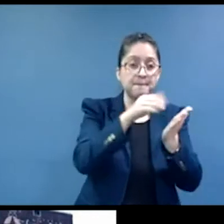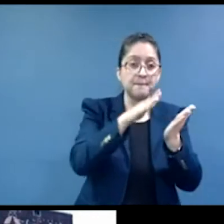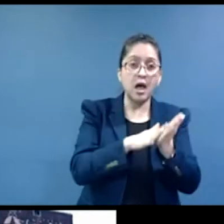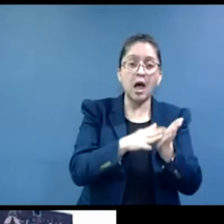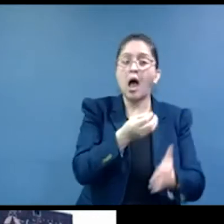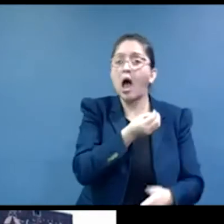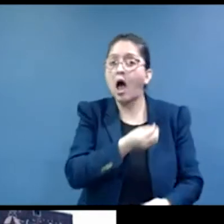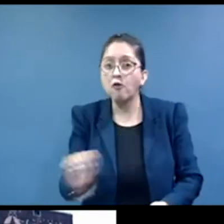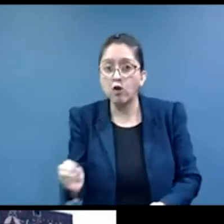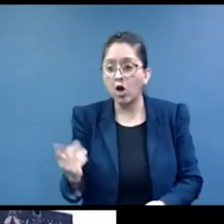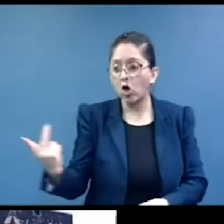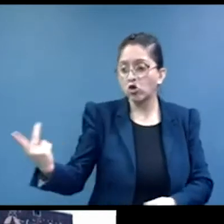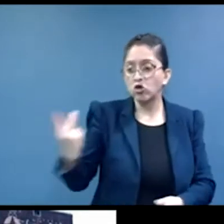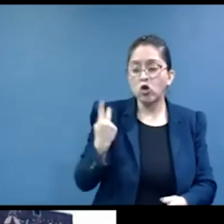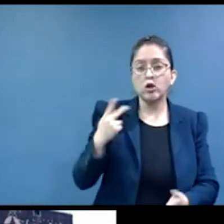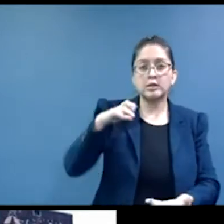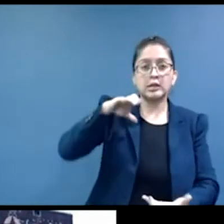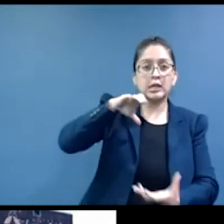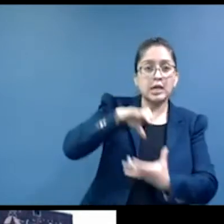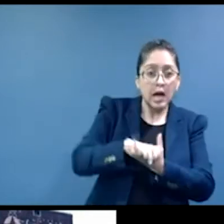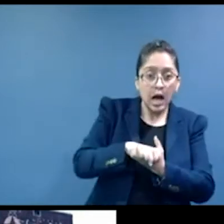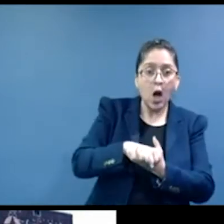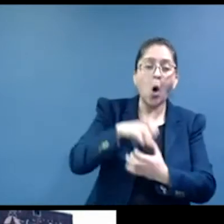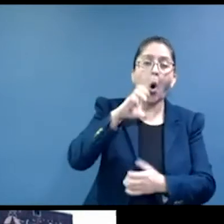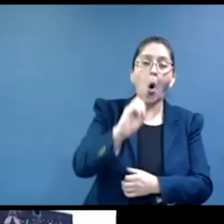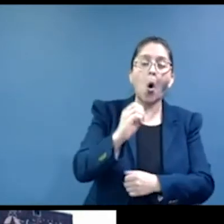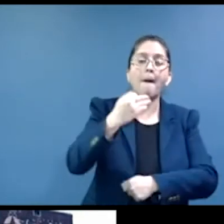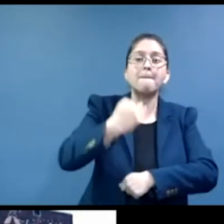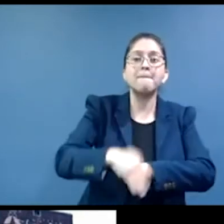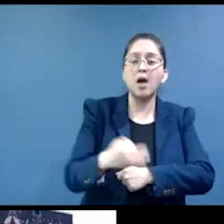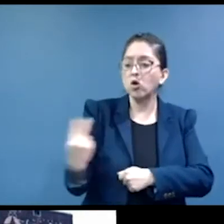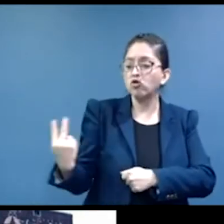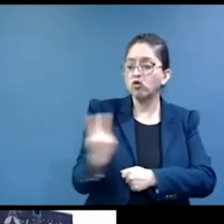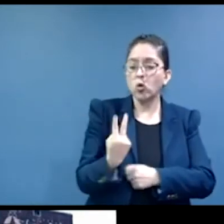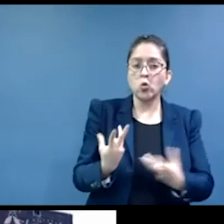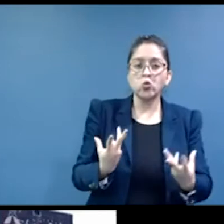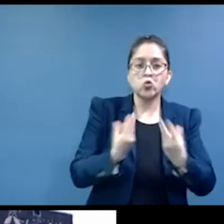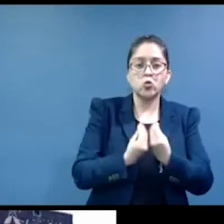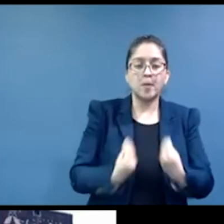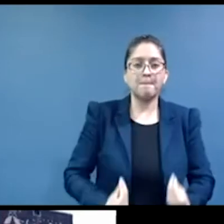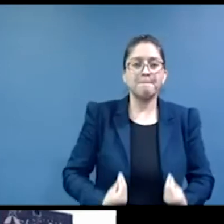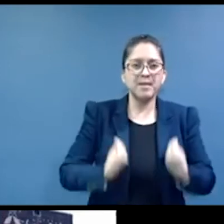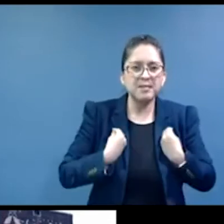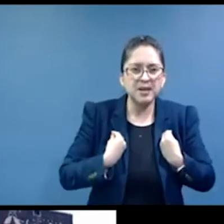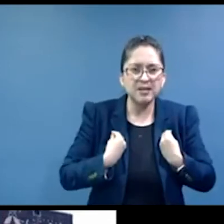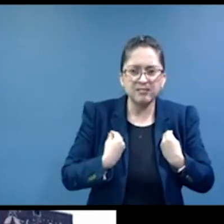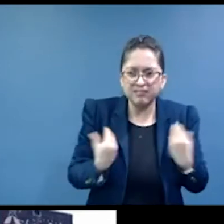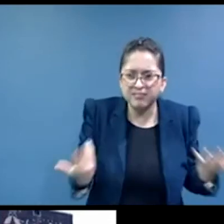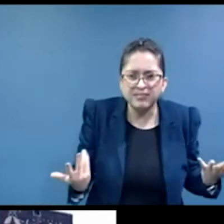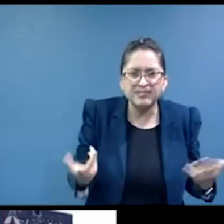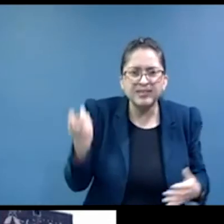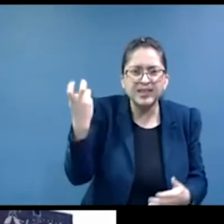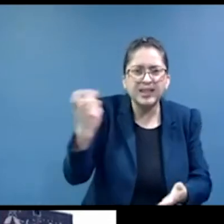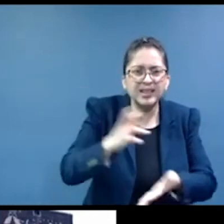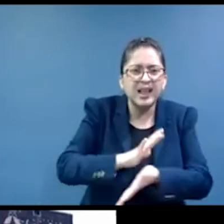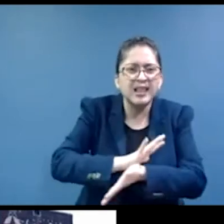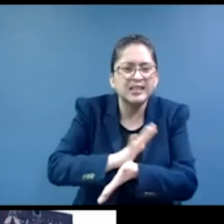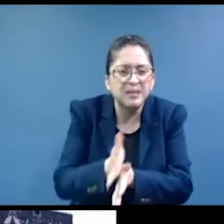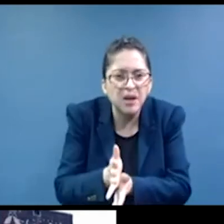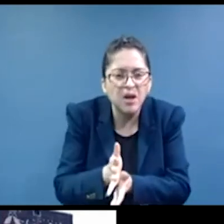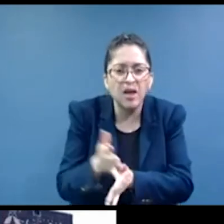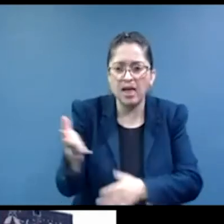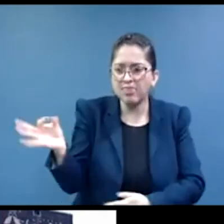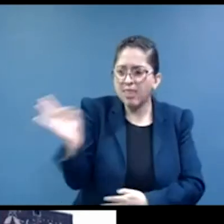mediante matrimonio o unidas en concubinato, y esto resulta, desde luego, discriminatorio no solo para las parejas que no están constituidas